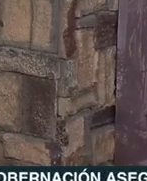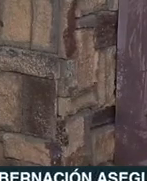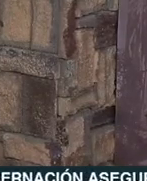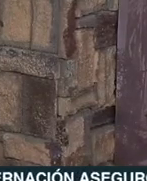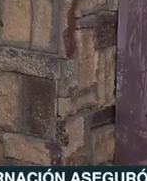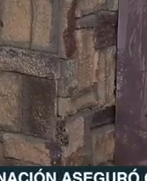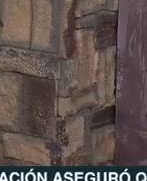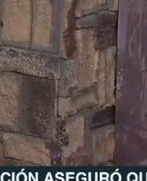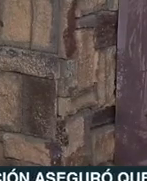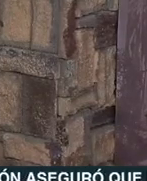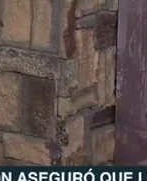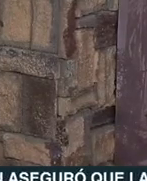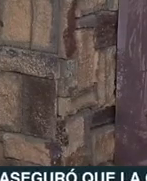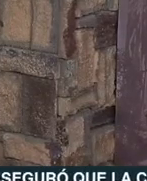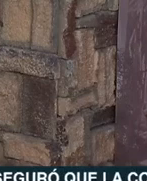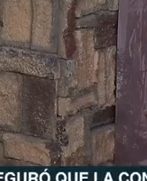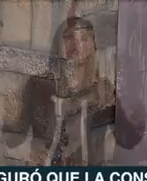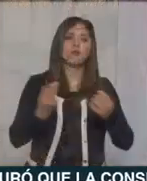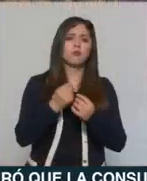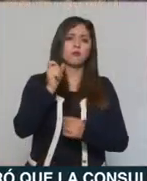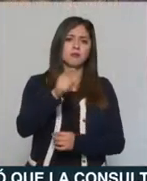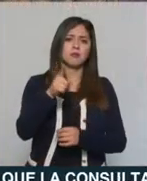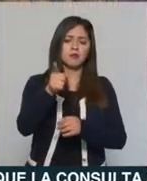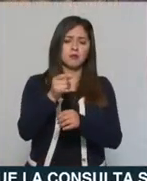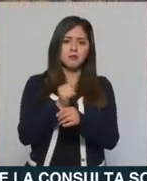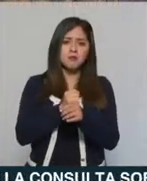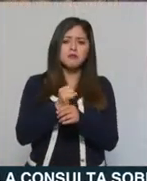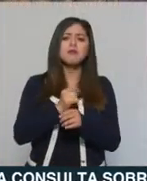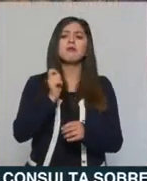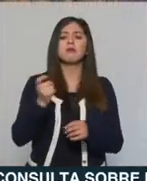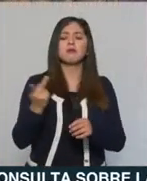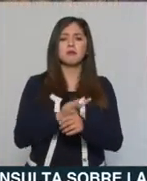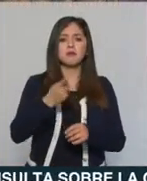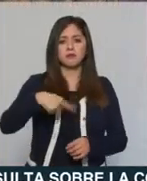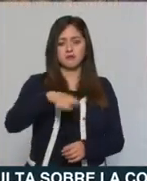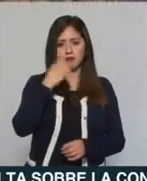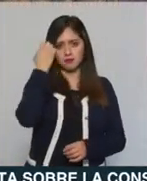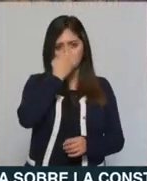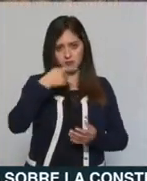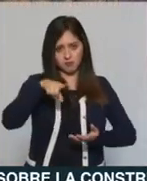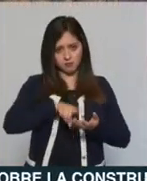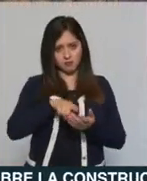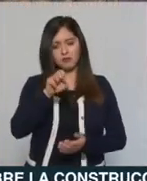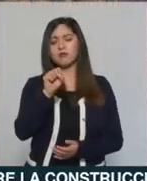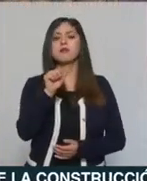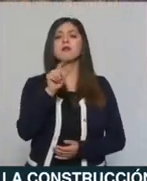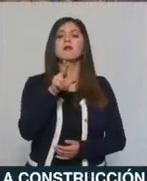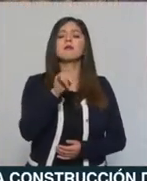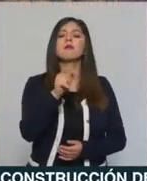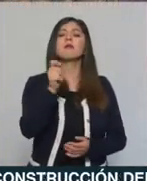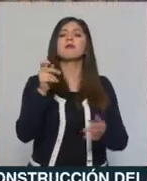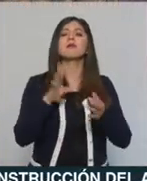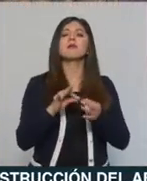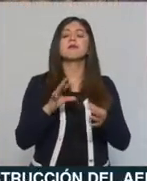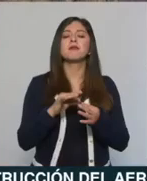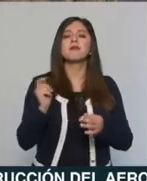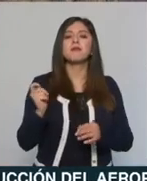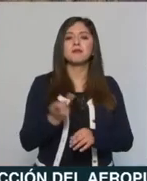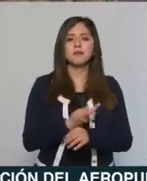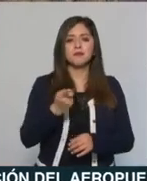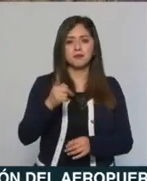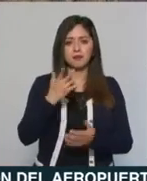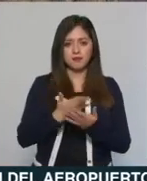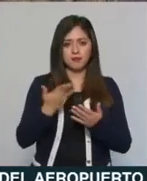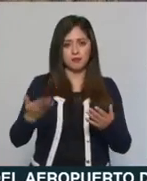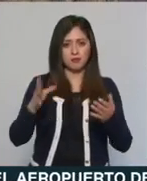ahí? ¿Cómo se ha desarrollado pues toda la investigación? ¿Qué es lo que pasa en este plantel? Vamos contigo, Saray. Cuéntanos qué es lo que pasa. Adelante con